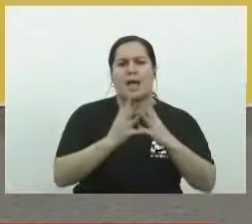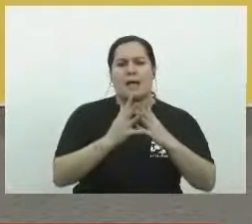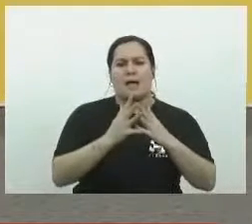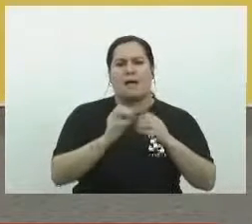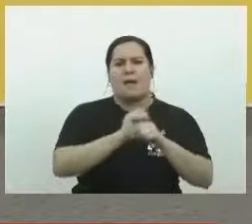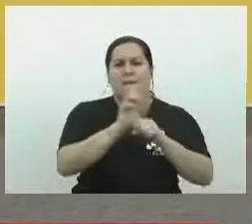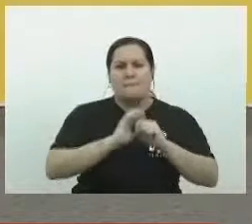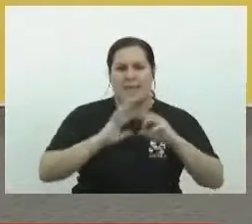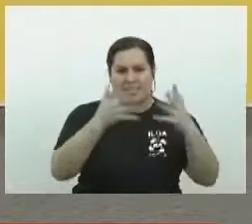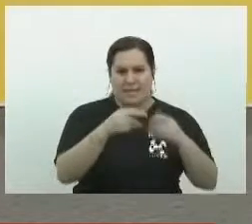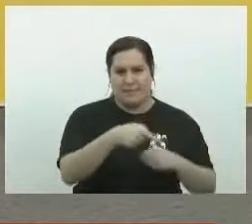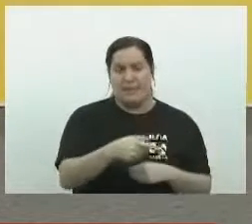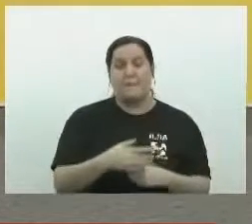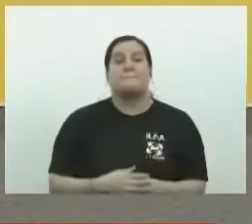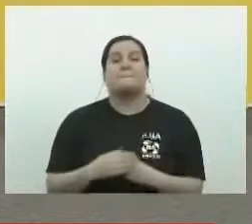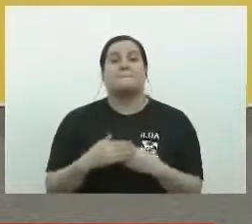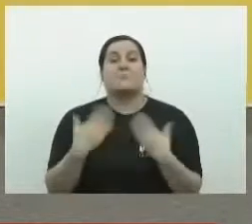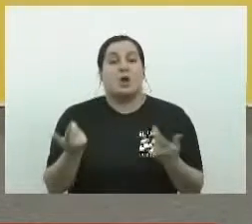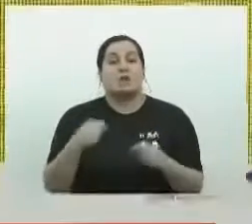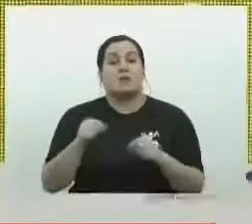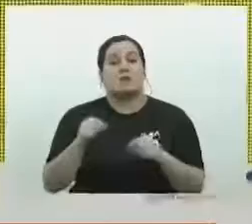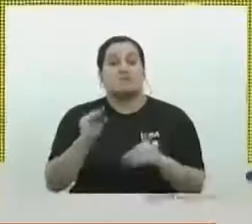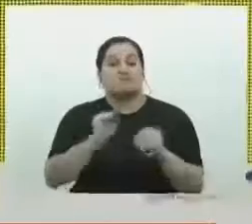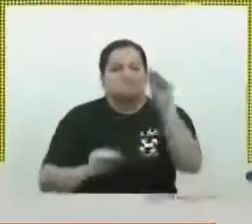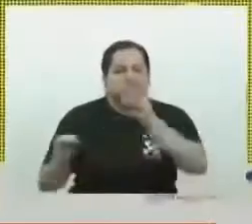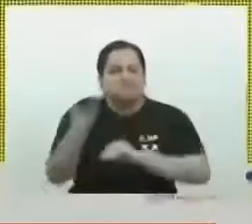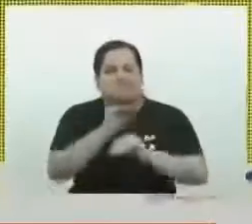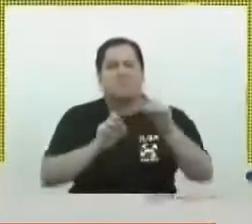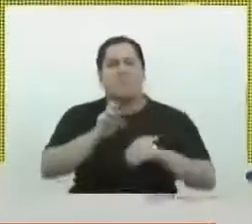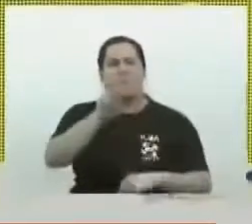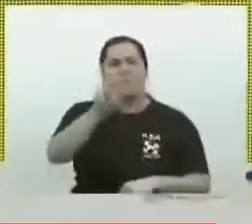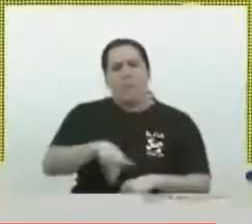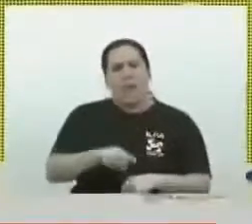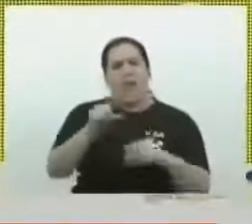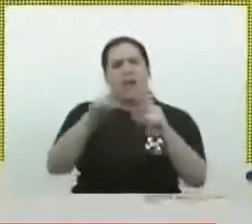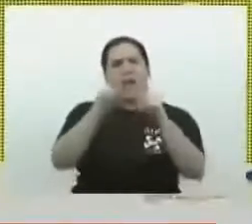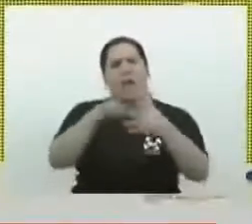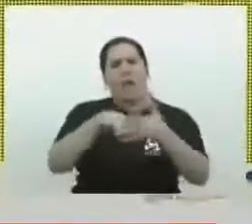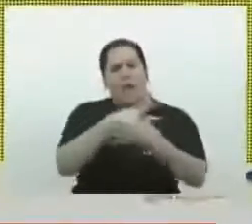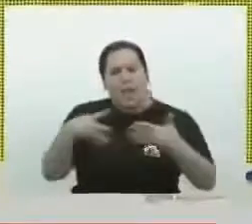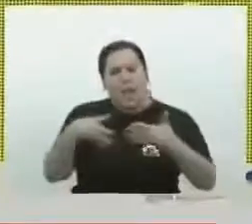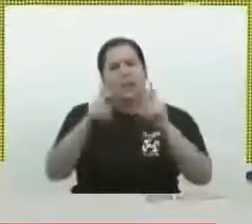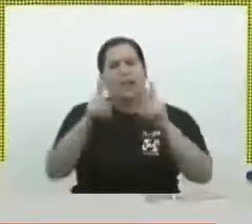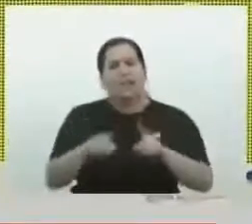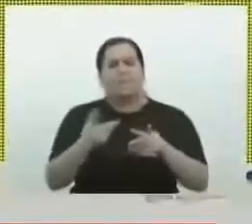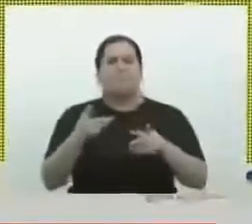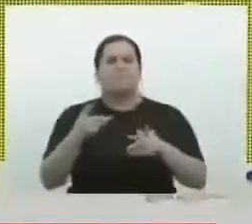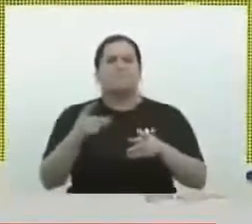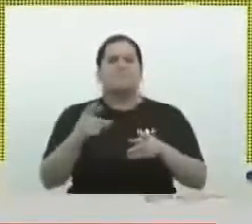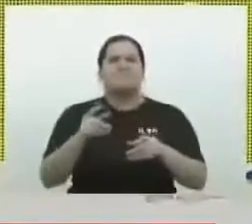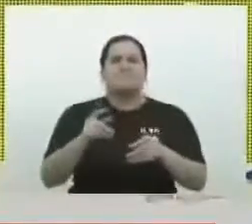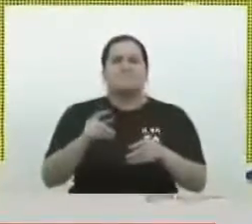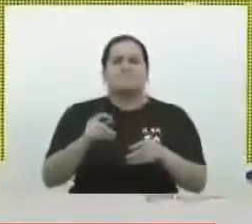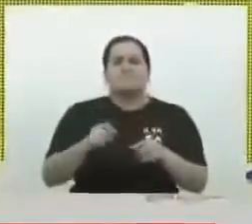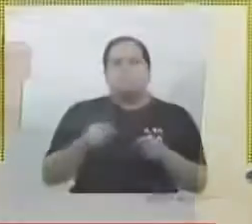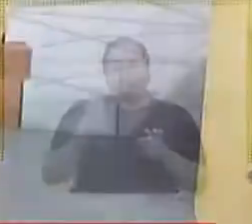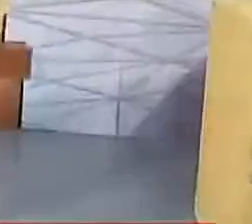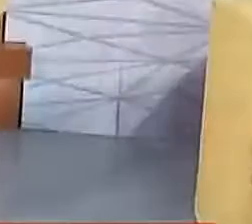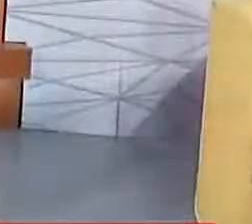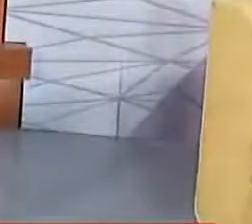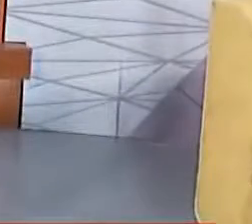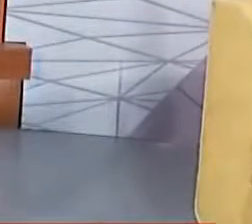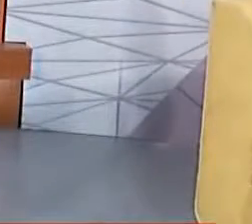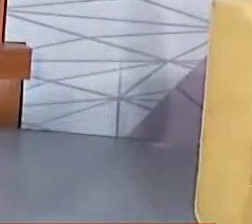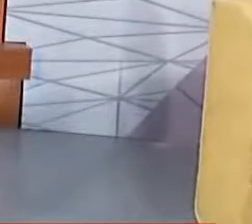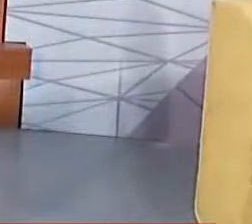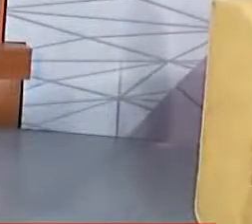de escuelas públicas que vienen cumpliendo, depende del caso, ¿no? Pero en general tienen la obligación de cumplir un rol más administrativo. Digo,